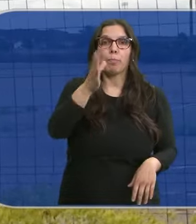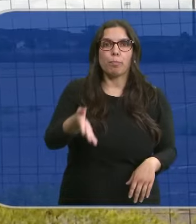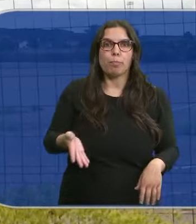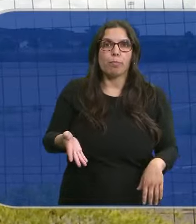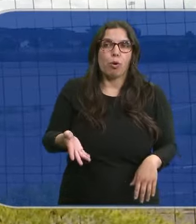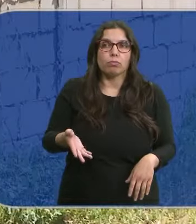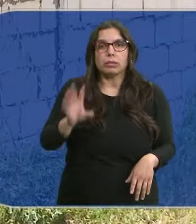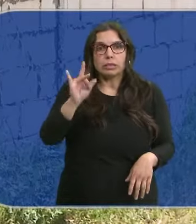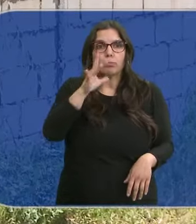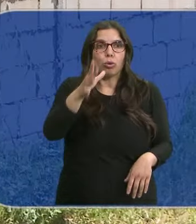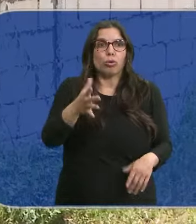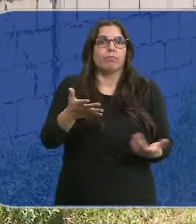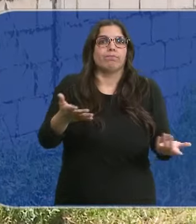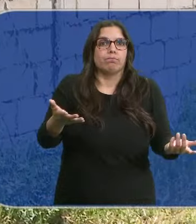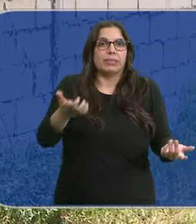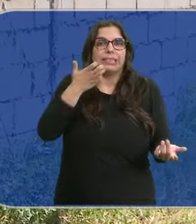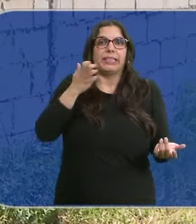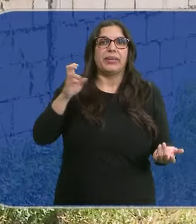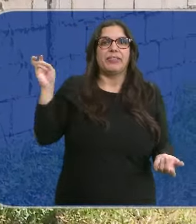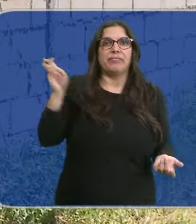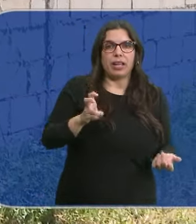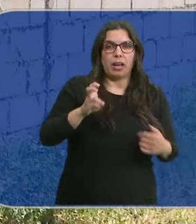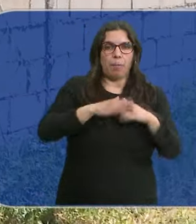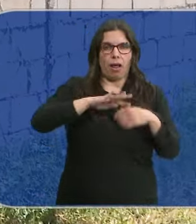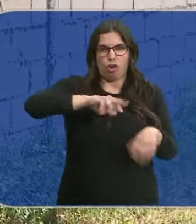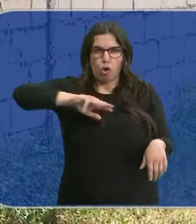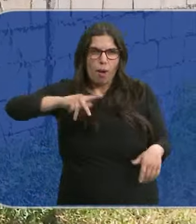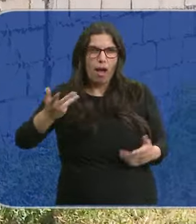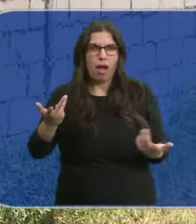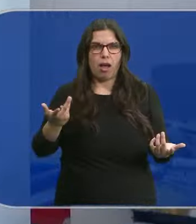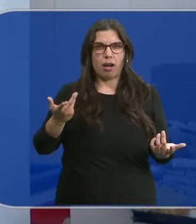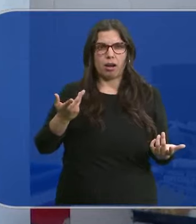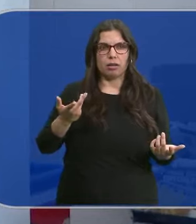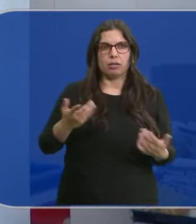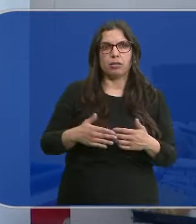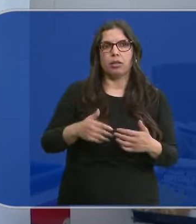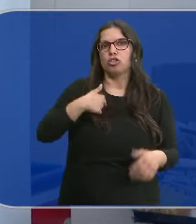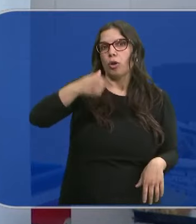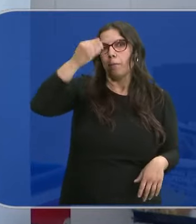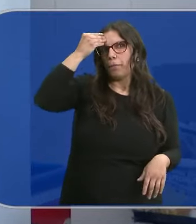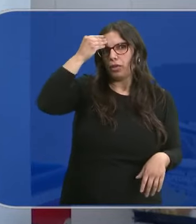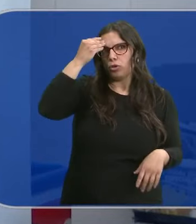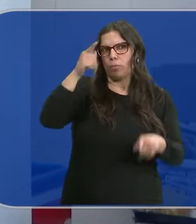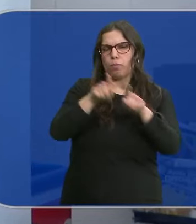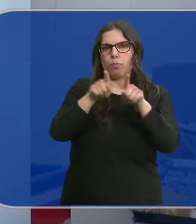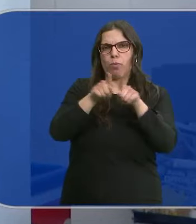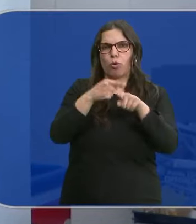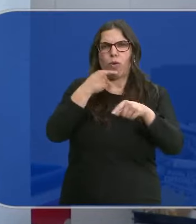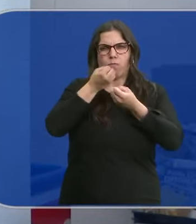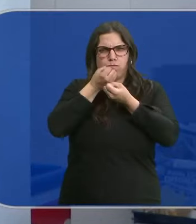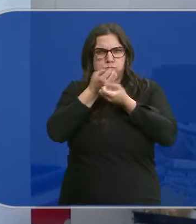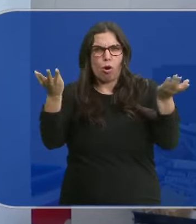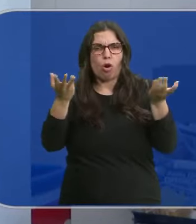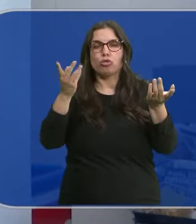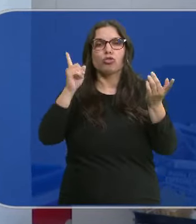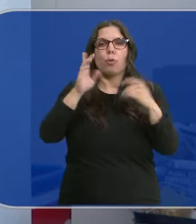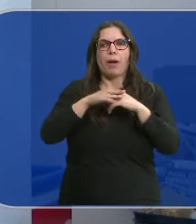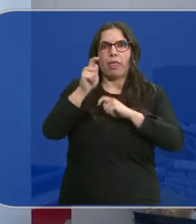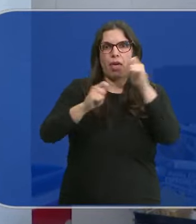generalmente sí, porque si vienen al pillaje, a robar, al no sé qué. Yo creo que han soltado la bomba y así lo único que consiguen es